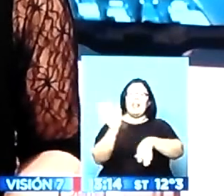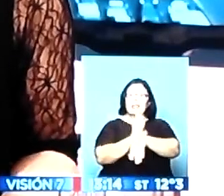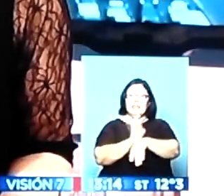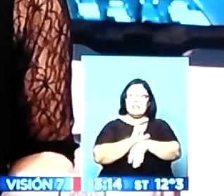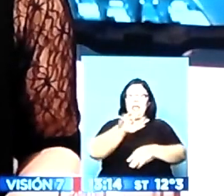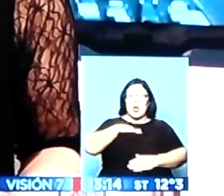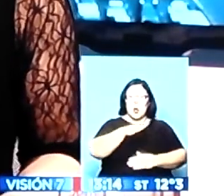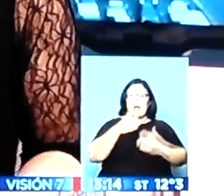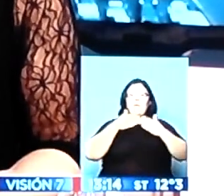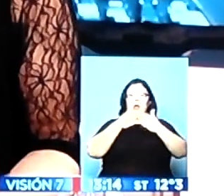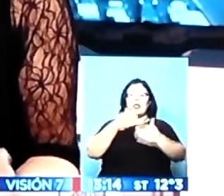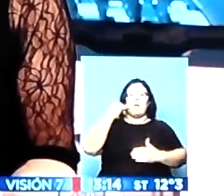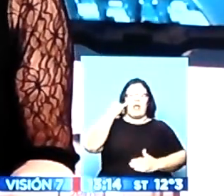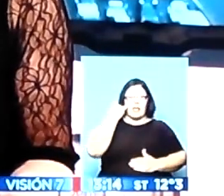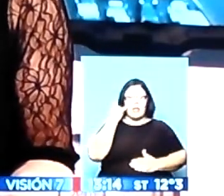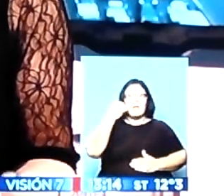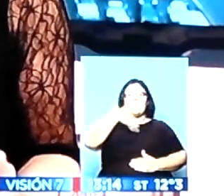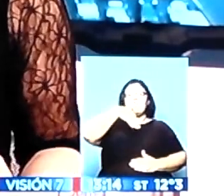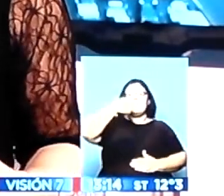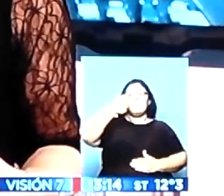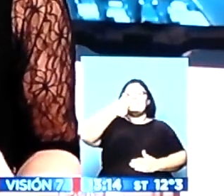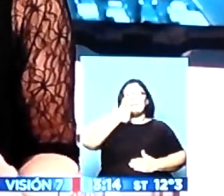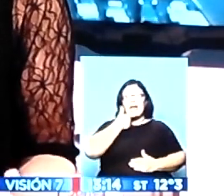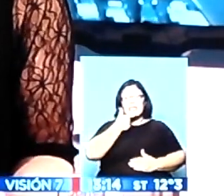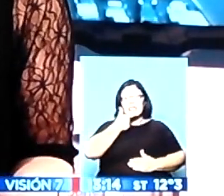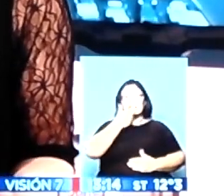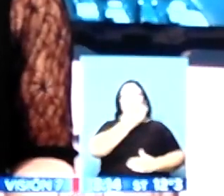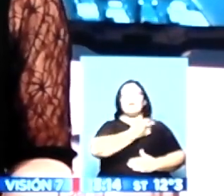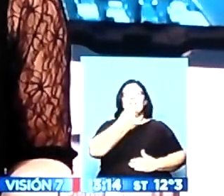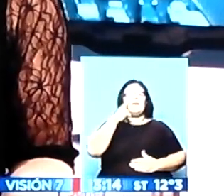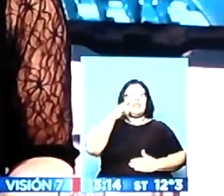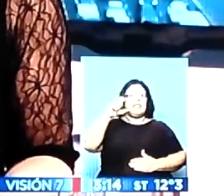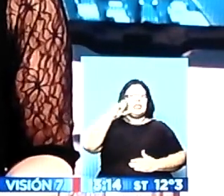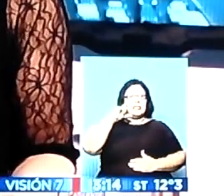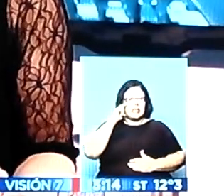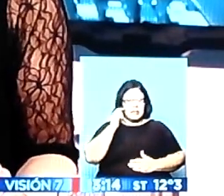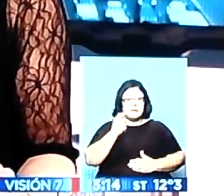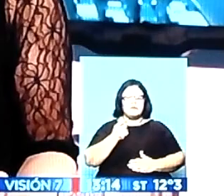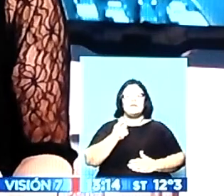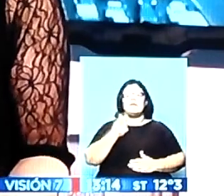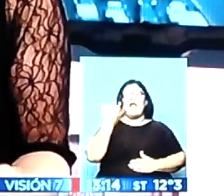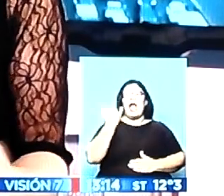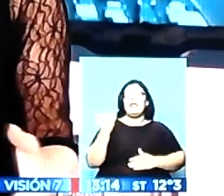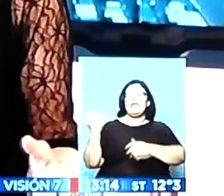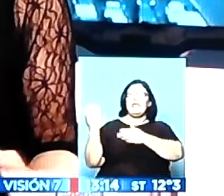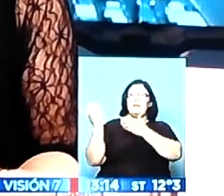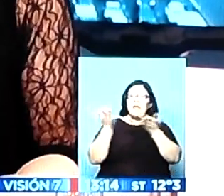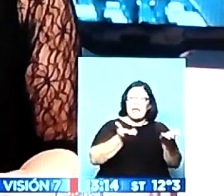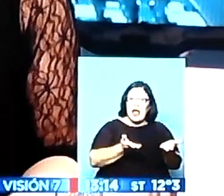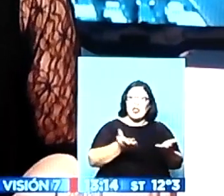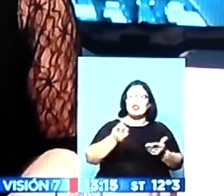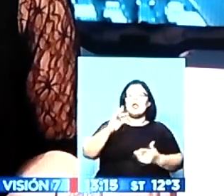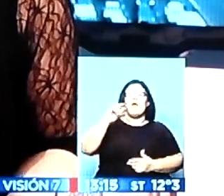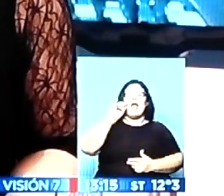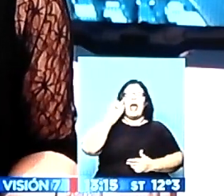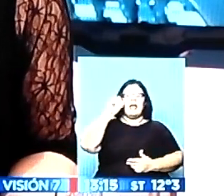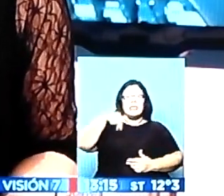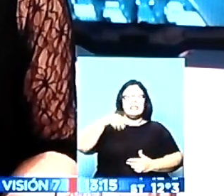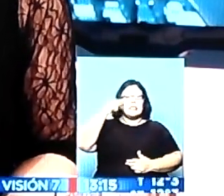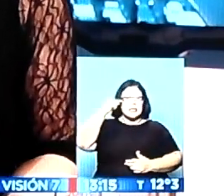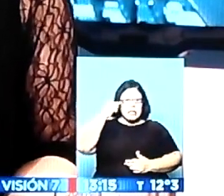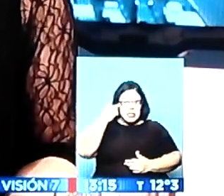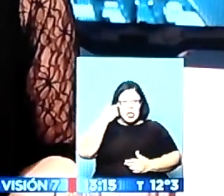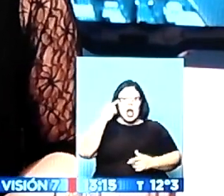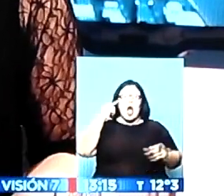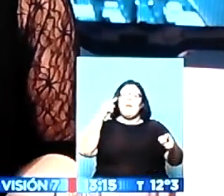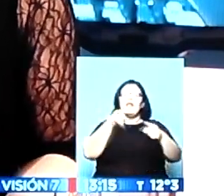Puerto Madryn, el MAFICI, que tiene como padrino a Luis Baraglia, que tiene invitados como el Chino Darín. Ayer estuvimos en el lanzamiento de este festival que tiene como objetivo